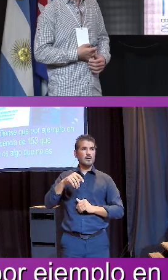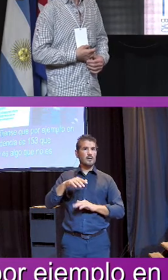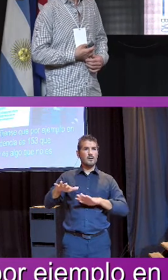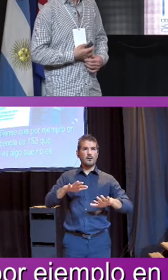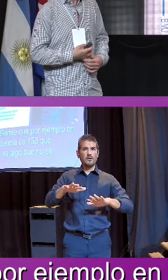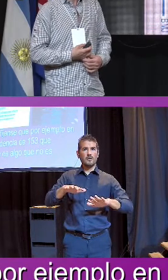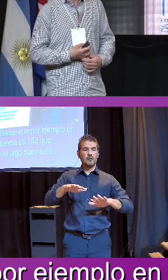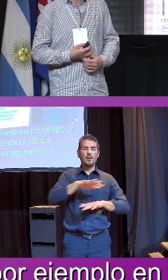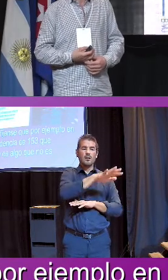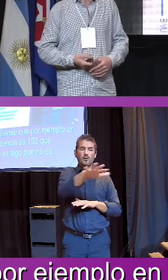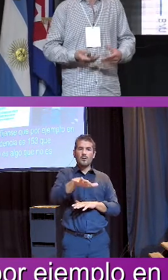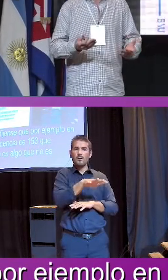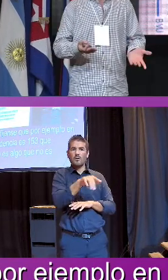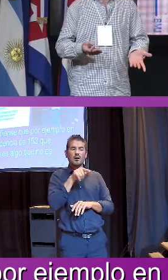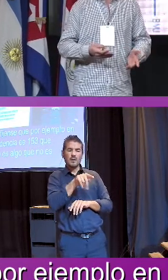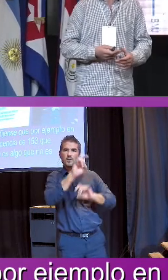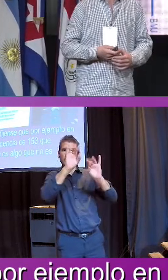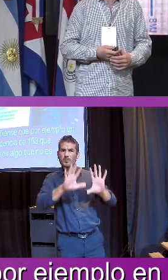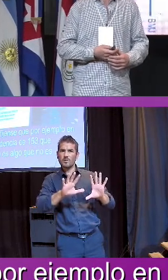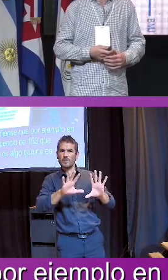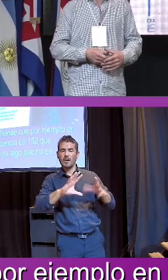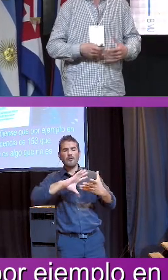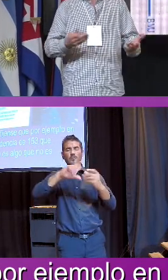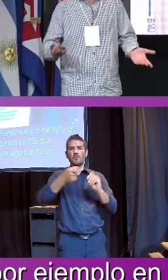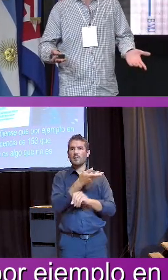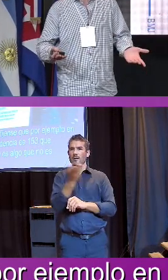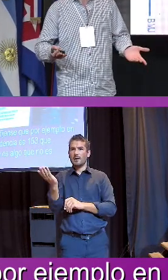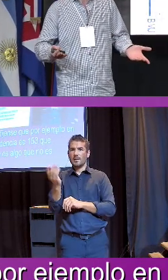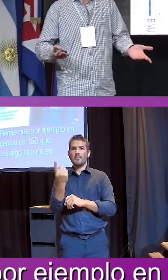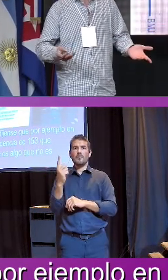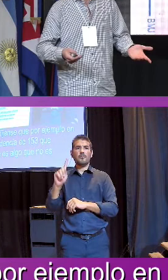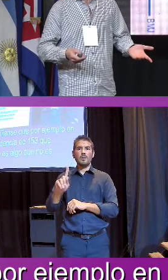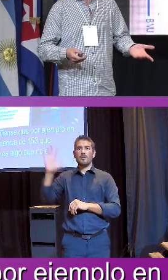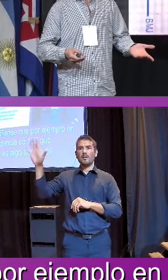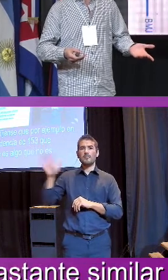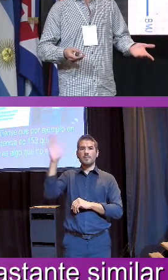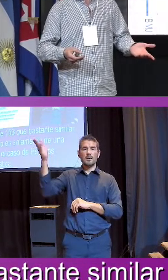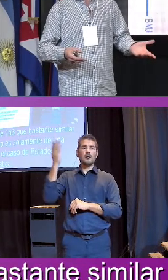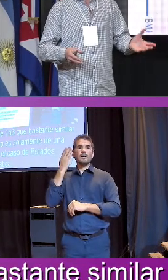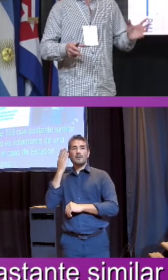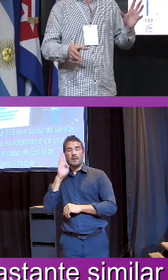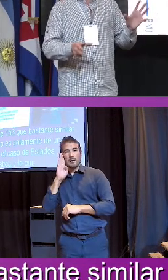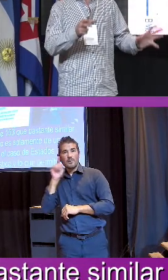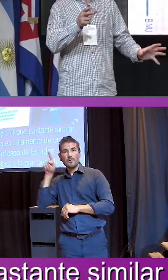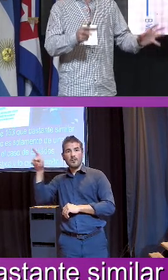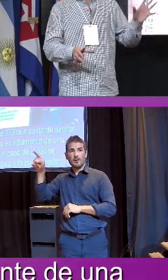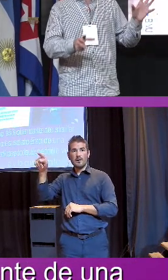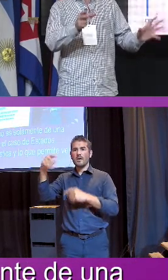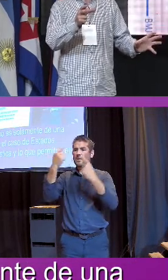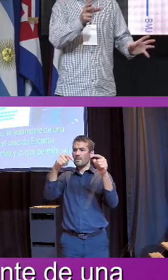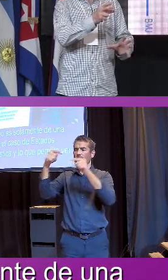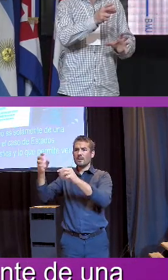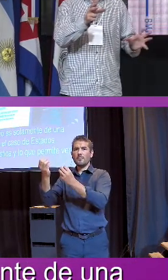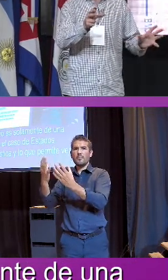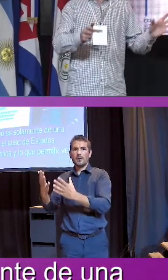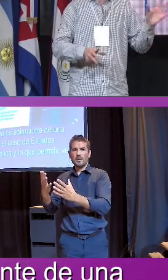de una zona en particular, si bien es interesante el caso de Estados Unidos porque hacen mucha estadística y lo que permite ver es la diferencia de